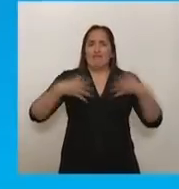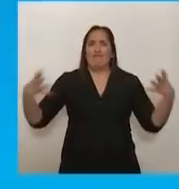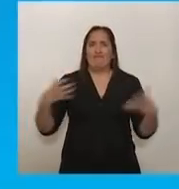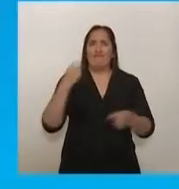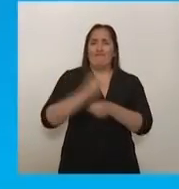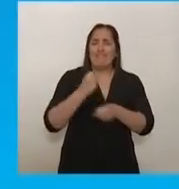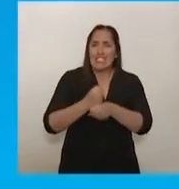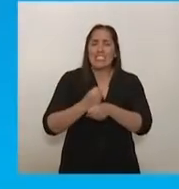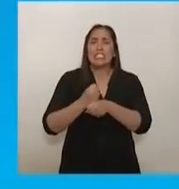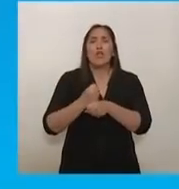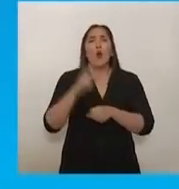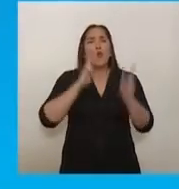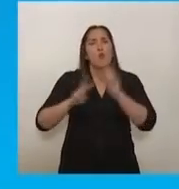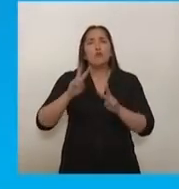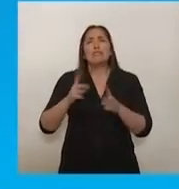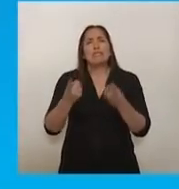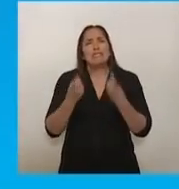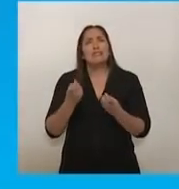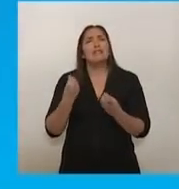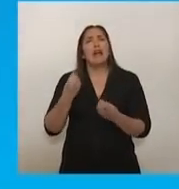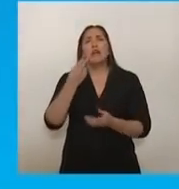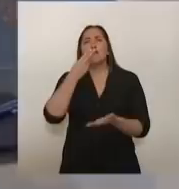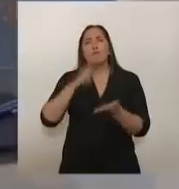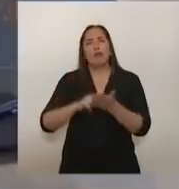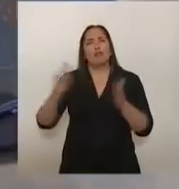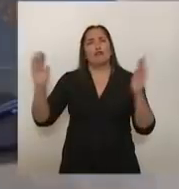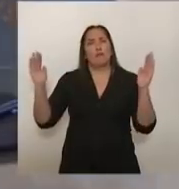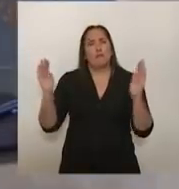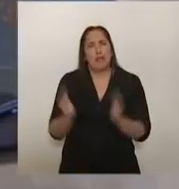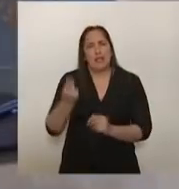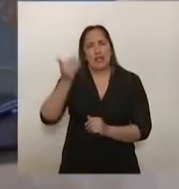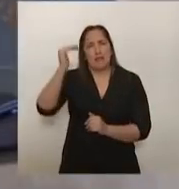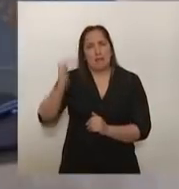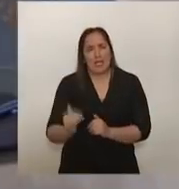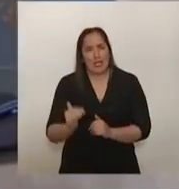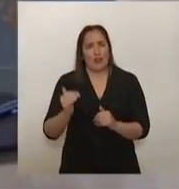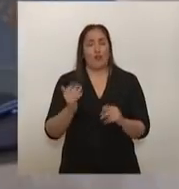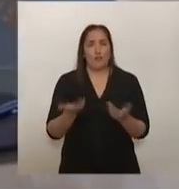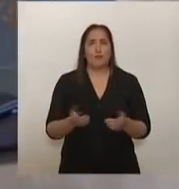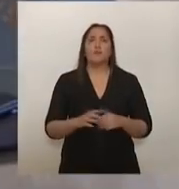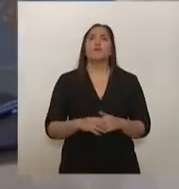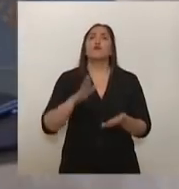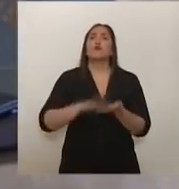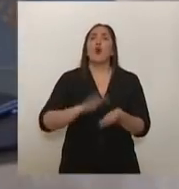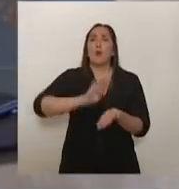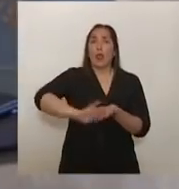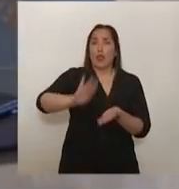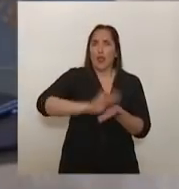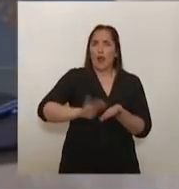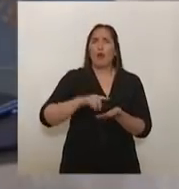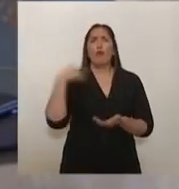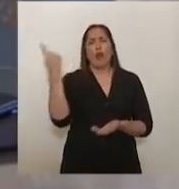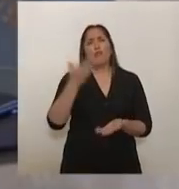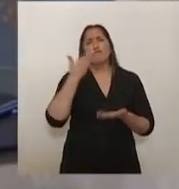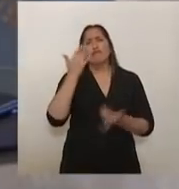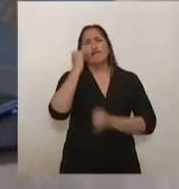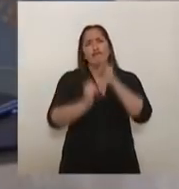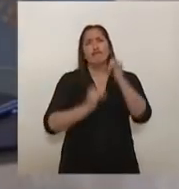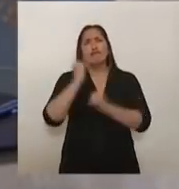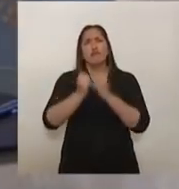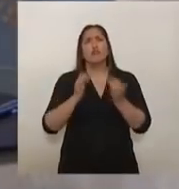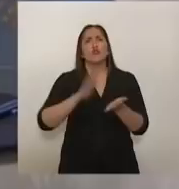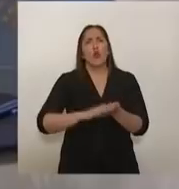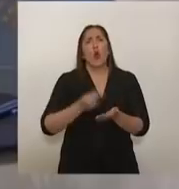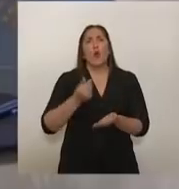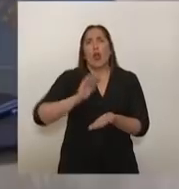seguir buscando maneras de bajar los impuestos. Un par de párrafos sobre la deuda. Se ha hablado mucho en estos años sobre el